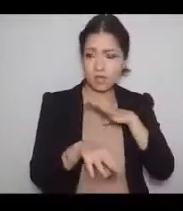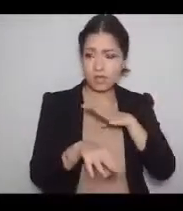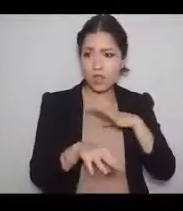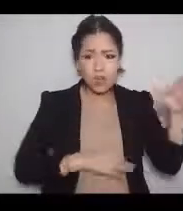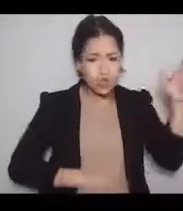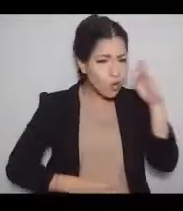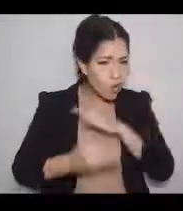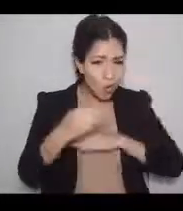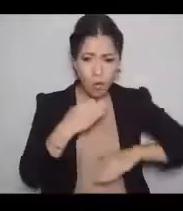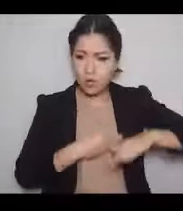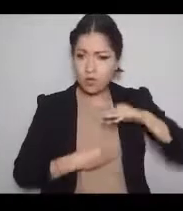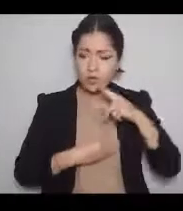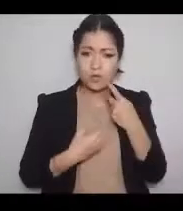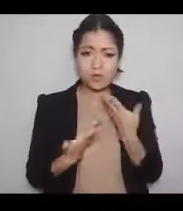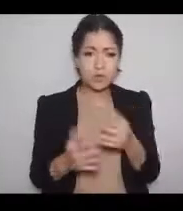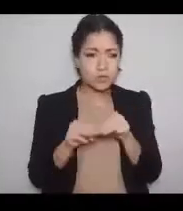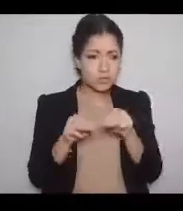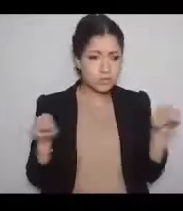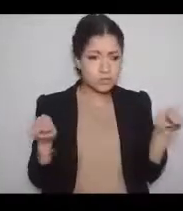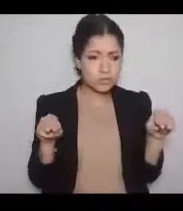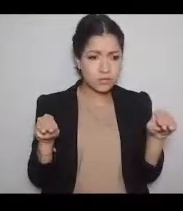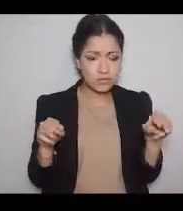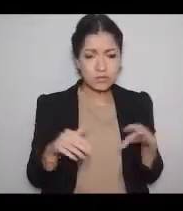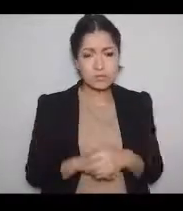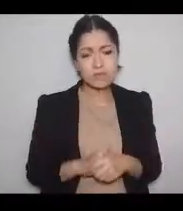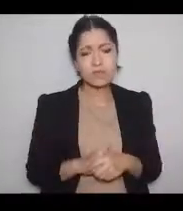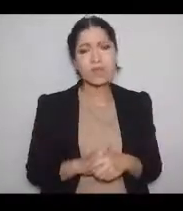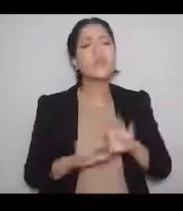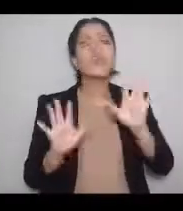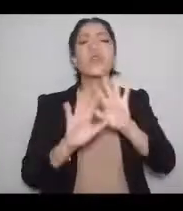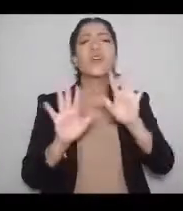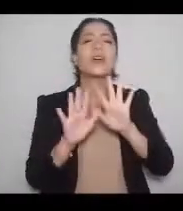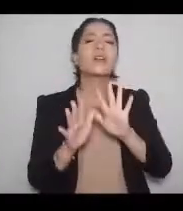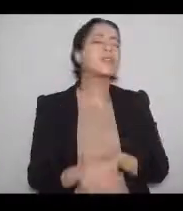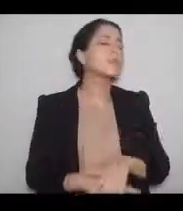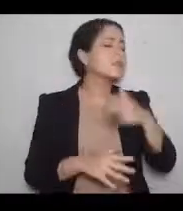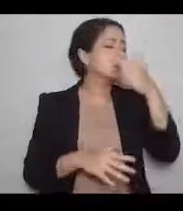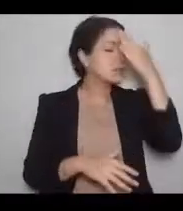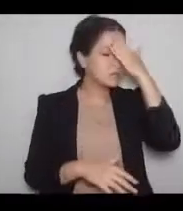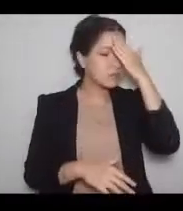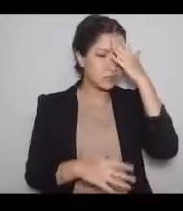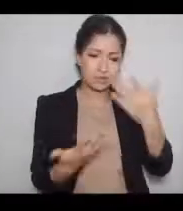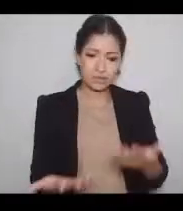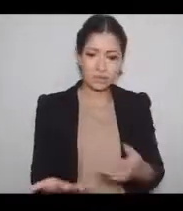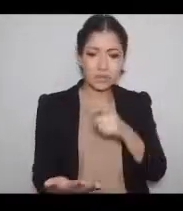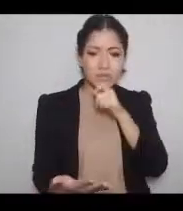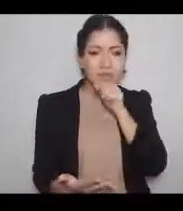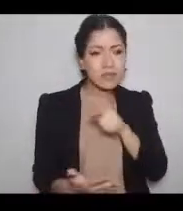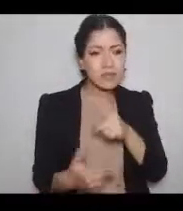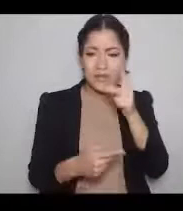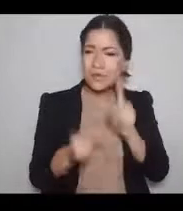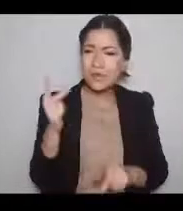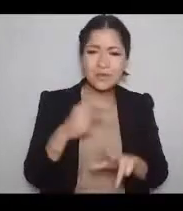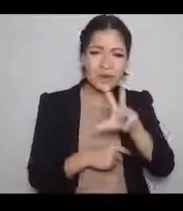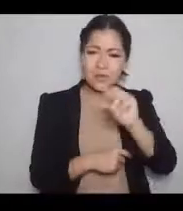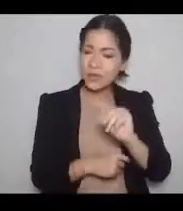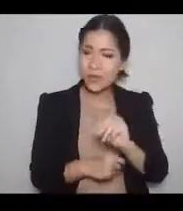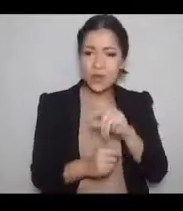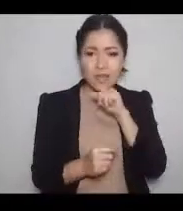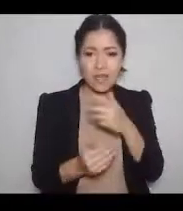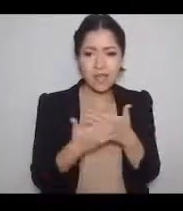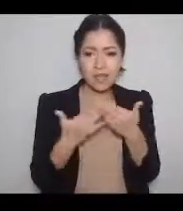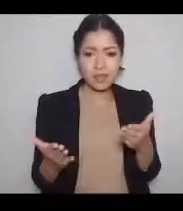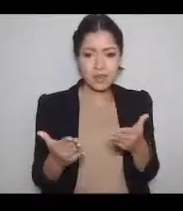tus mediciones! Te saltaste una línea. No interrumpas la fluidez del ensayo. Tú también me vas a traicionar como Ursus. No